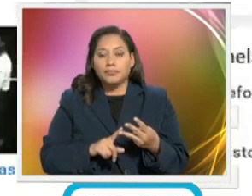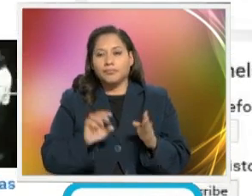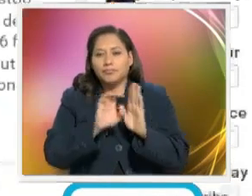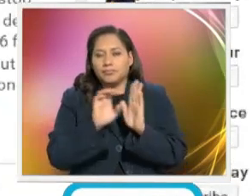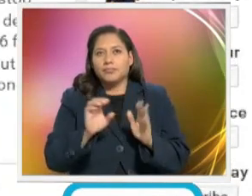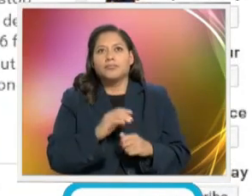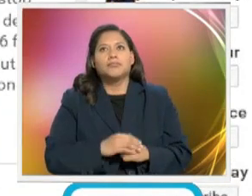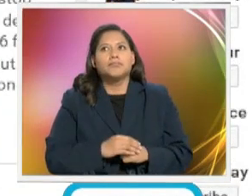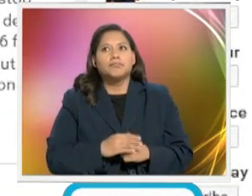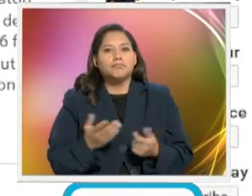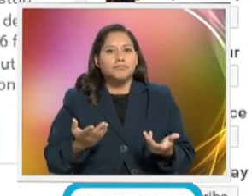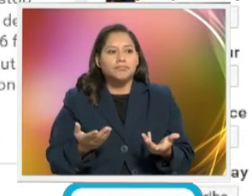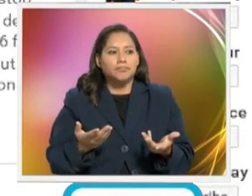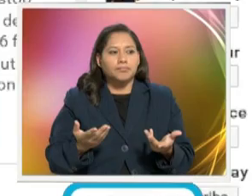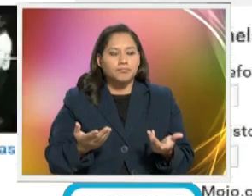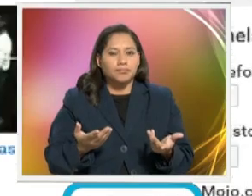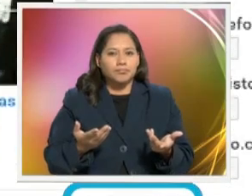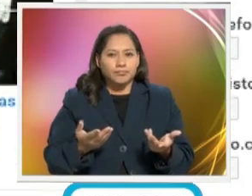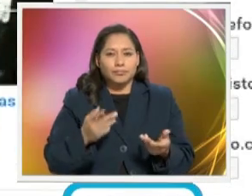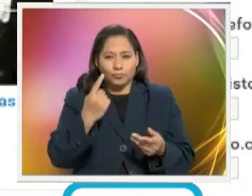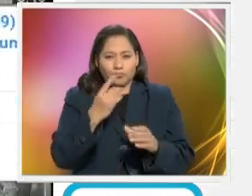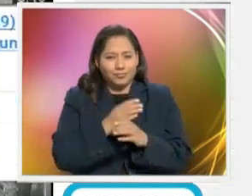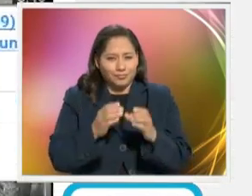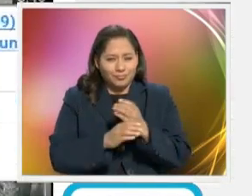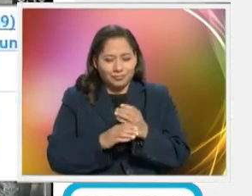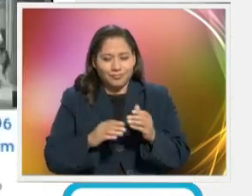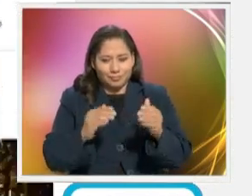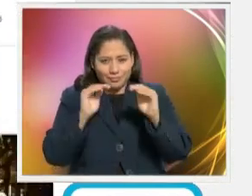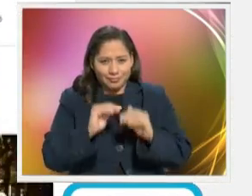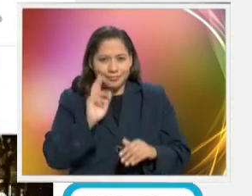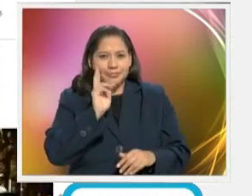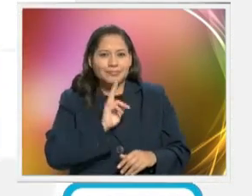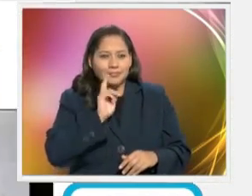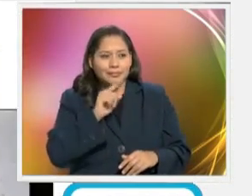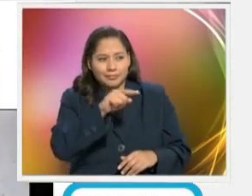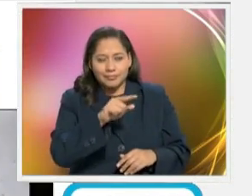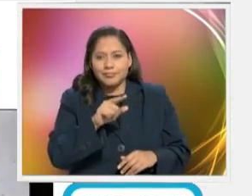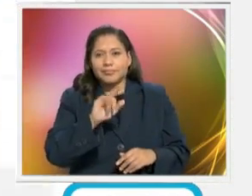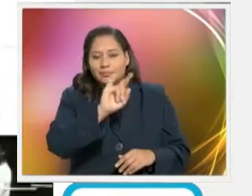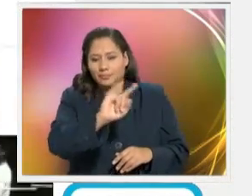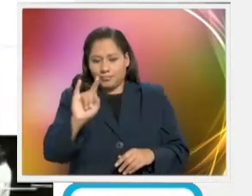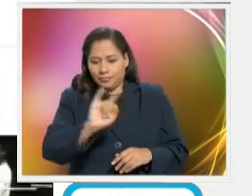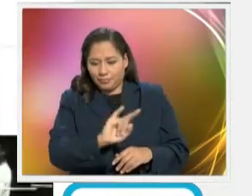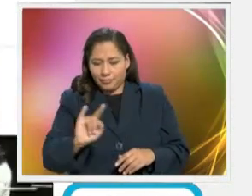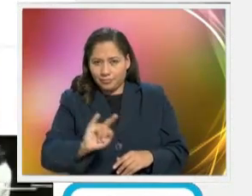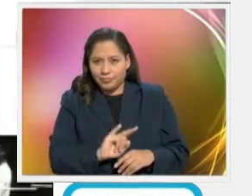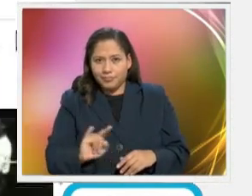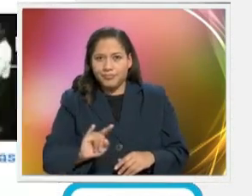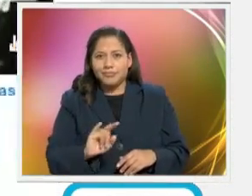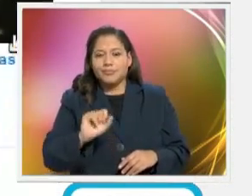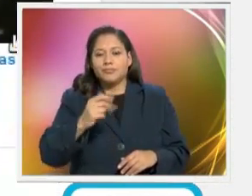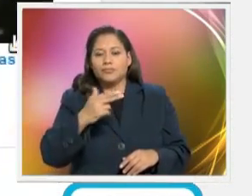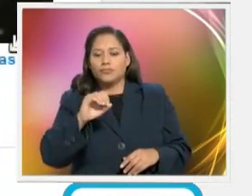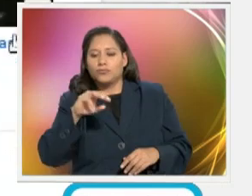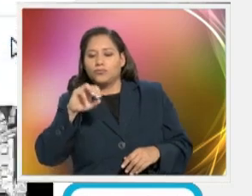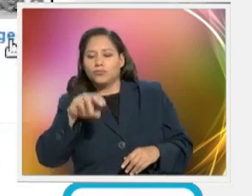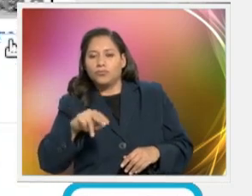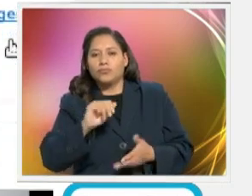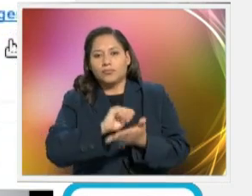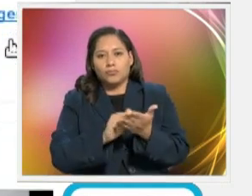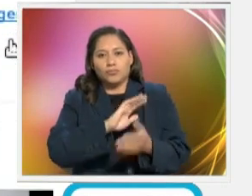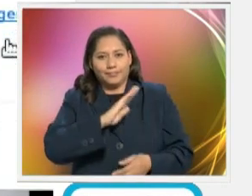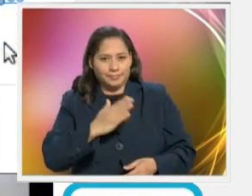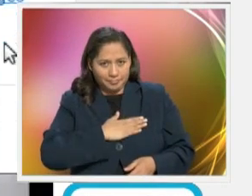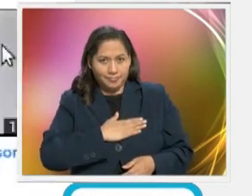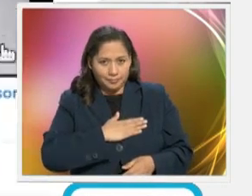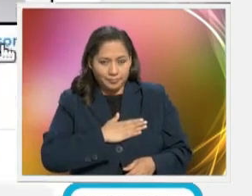por ejemplo, una de las cosas que vamos a ver a continuación es una pieza de segundo de Chaumont, que es un autor español,